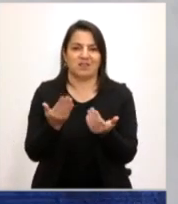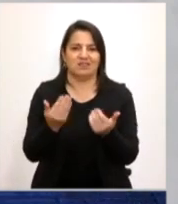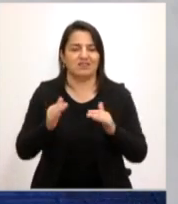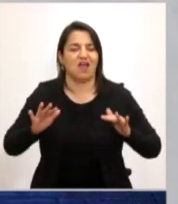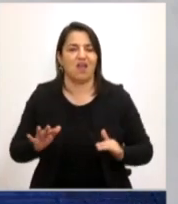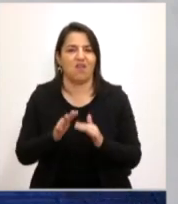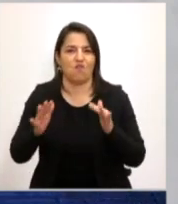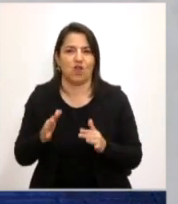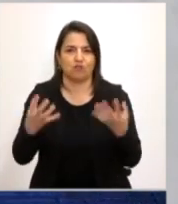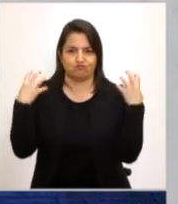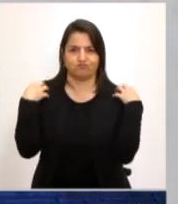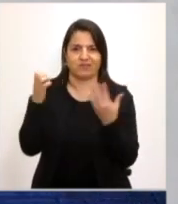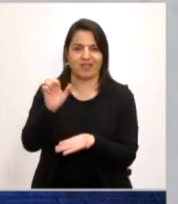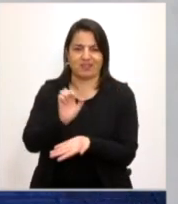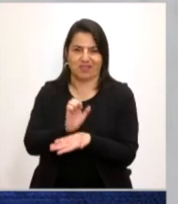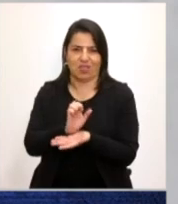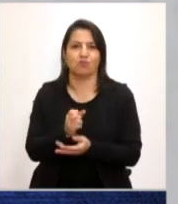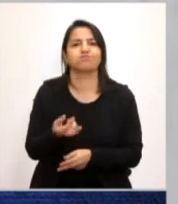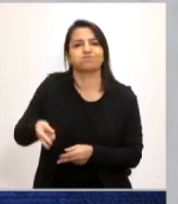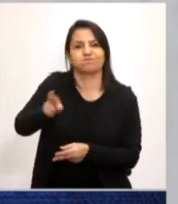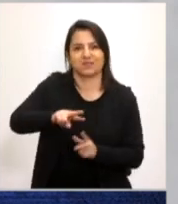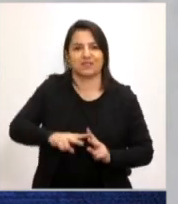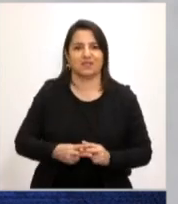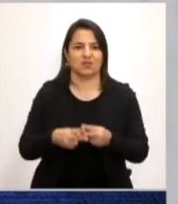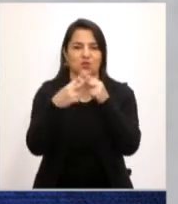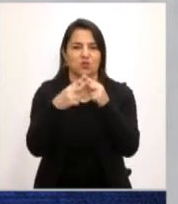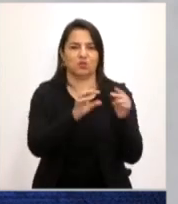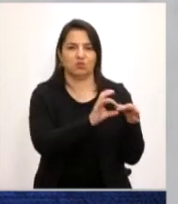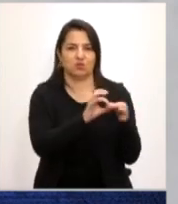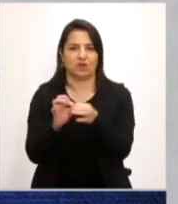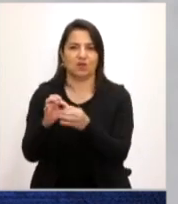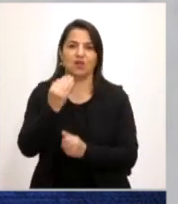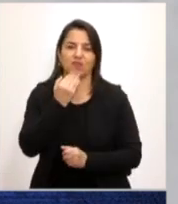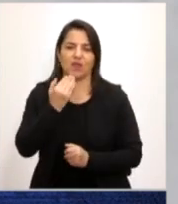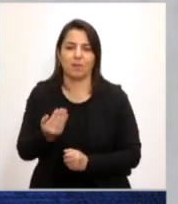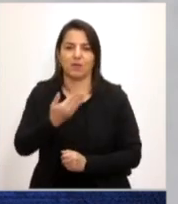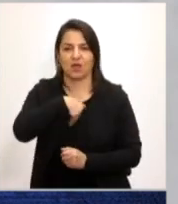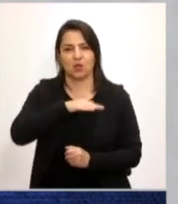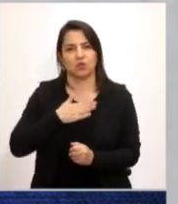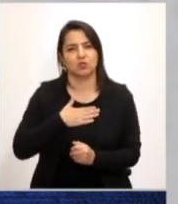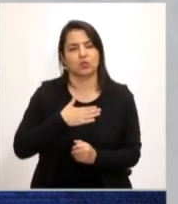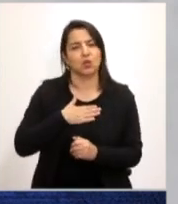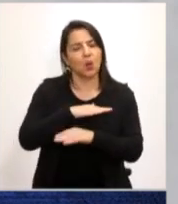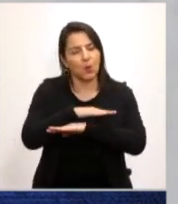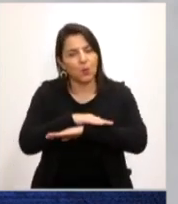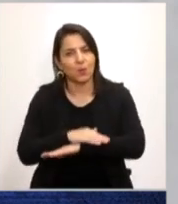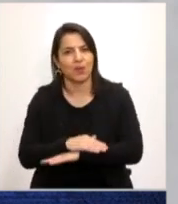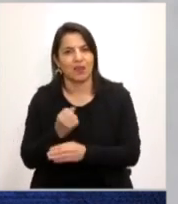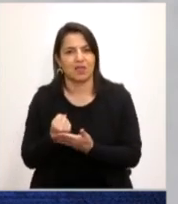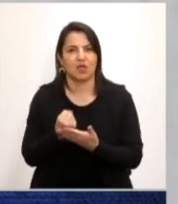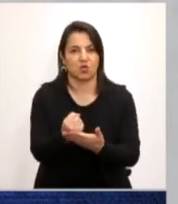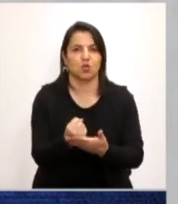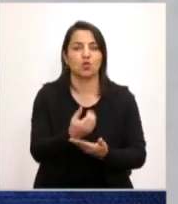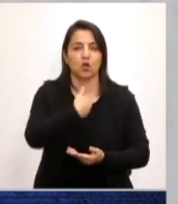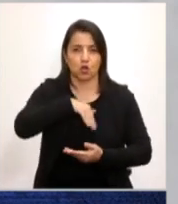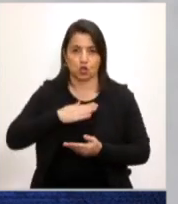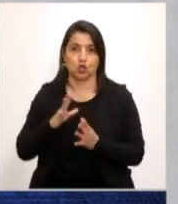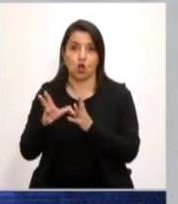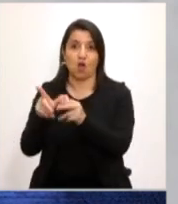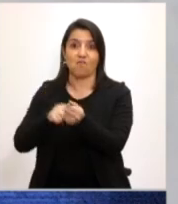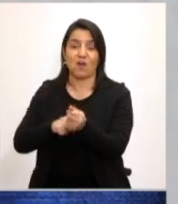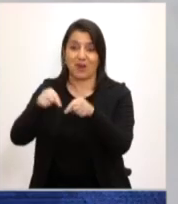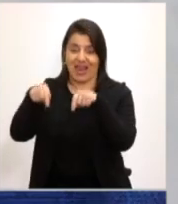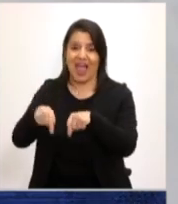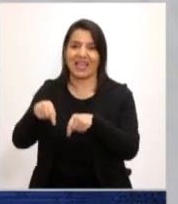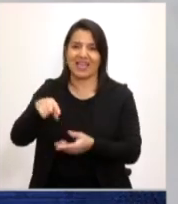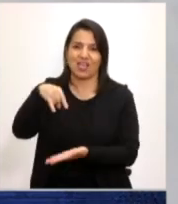del Estado para su reconstrucción. Es por ello que también hicimos nuestra humilde contribución con nuestras familias de aquí del Congreso